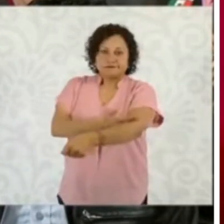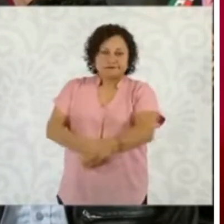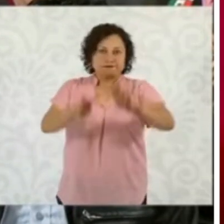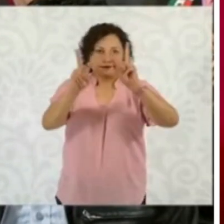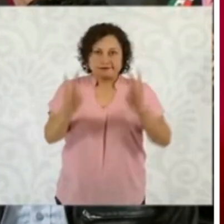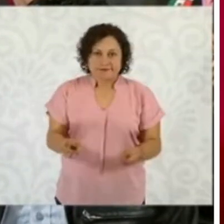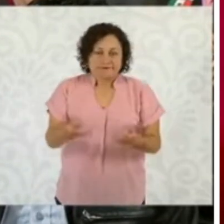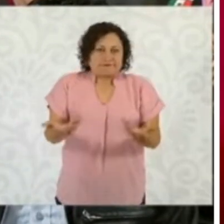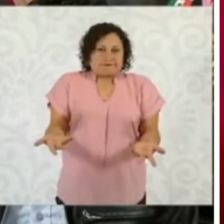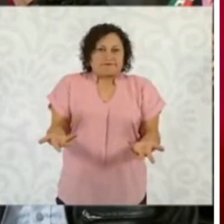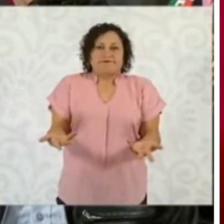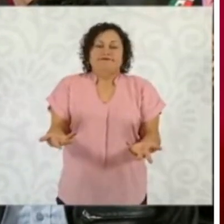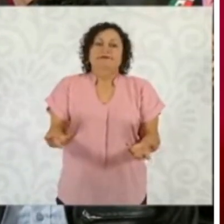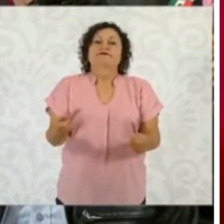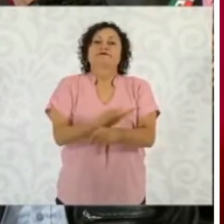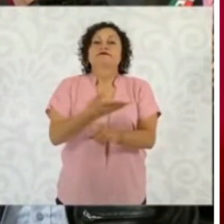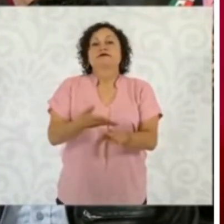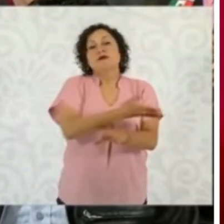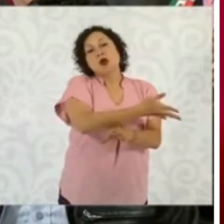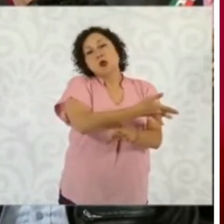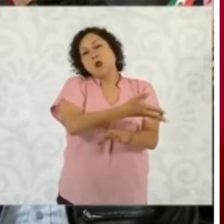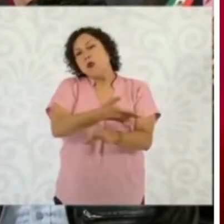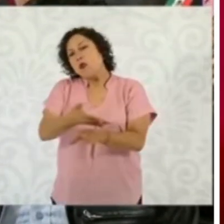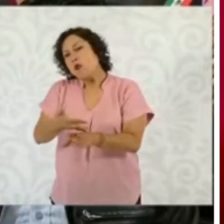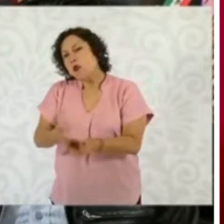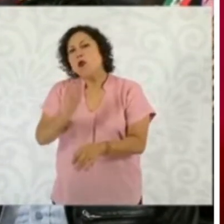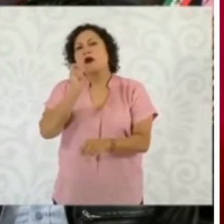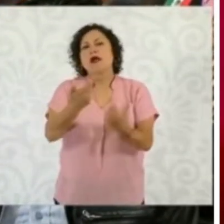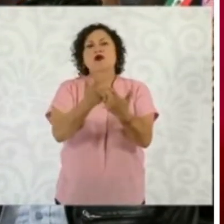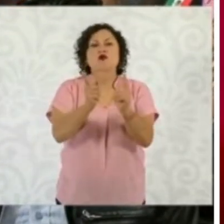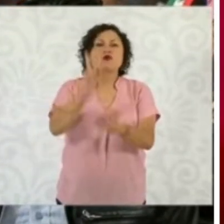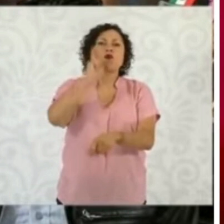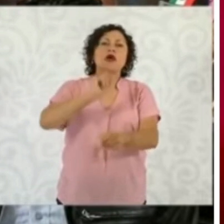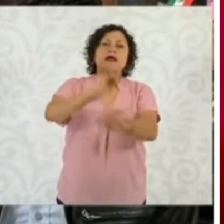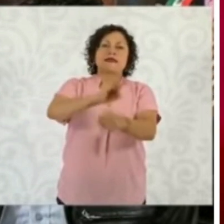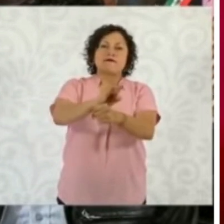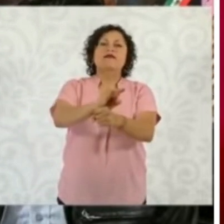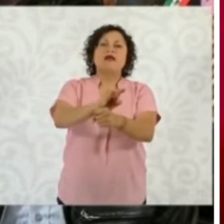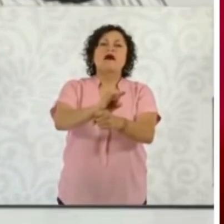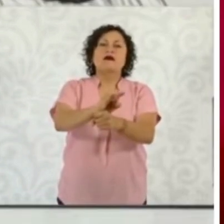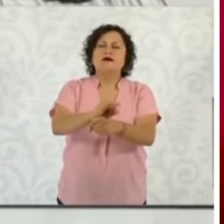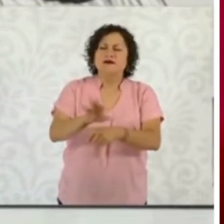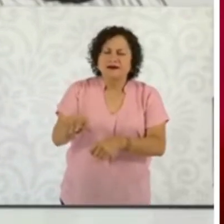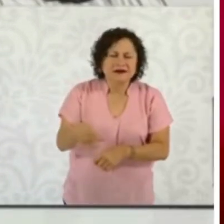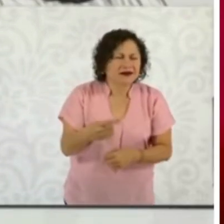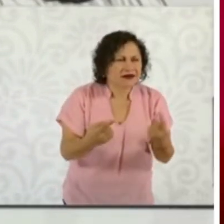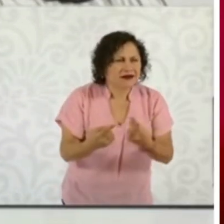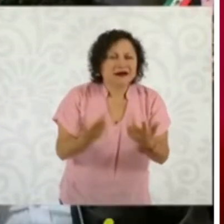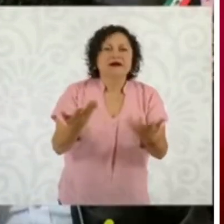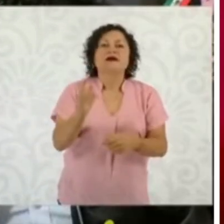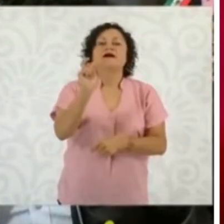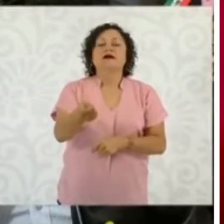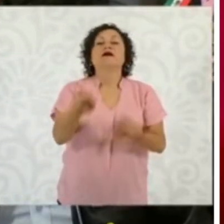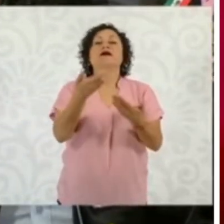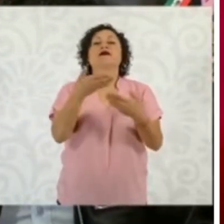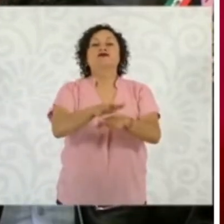cuando, bueno, de acuerdo también con todo lo que se ha escuchado de tantos años de seguimiento a colectivas feministas, pues es precisamente el shock que puede ¿Tantos provocar años? ¿Cómo? De cobertura en cuanto a